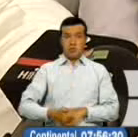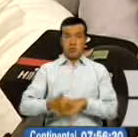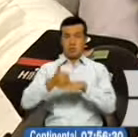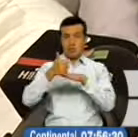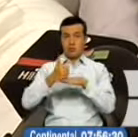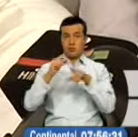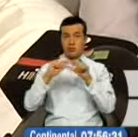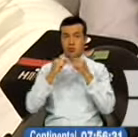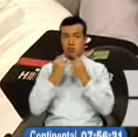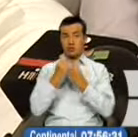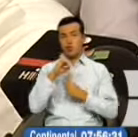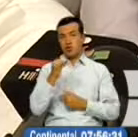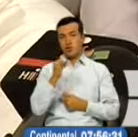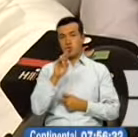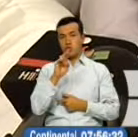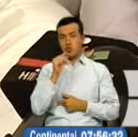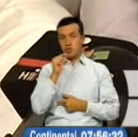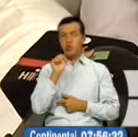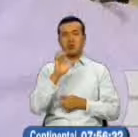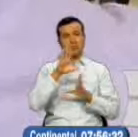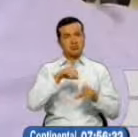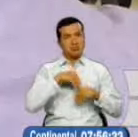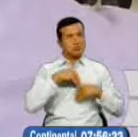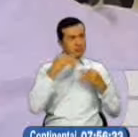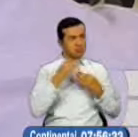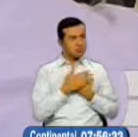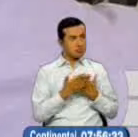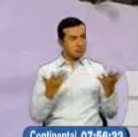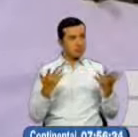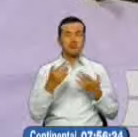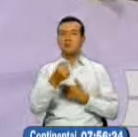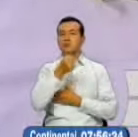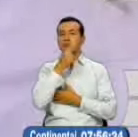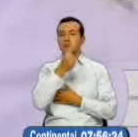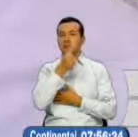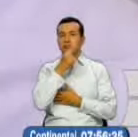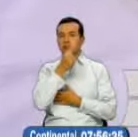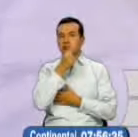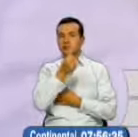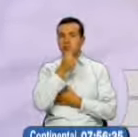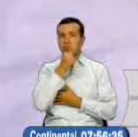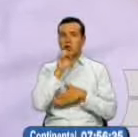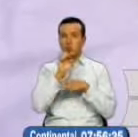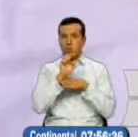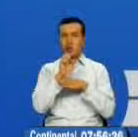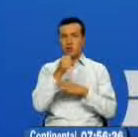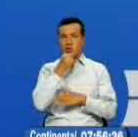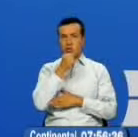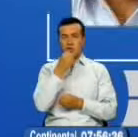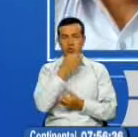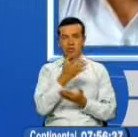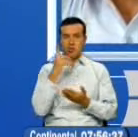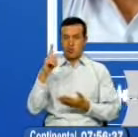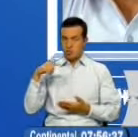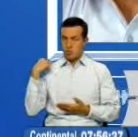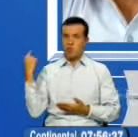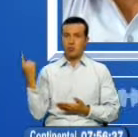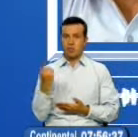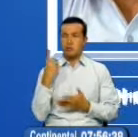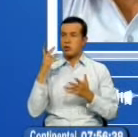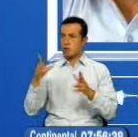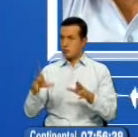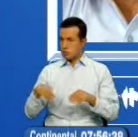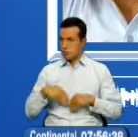esta organización, Jorge Herrera, acogió la propuesta durante una entrevista en el portal web Ecuador Inmediato. Nosotros le